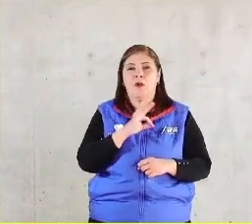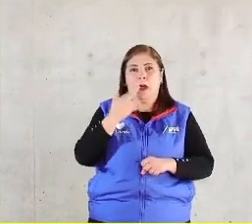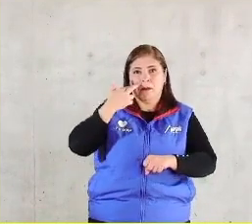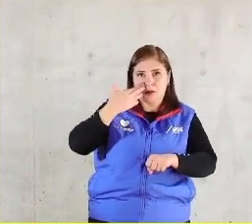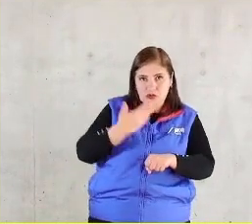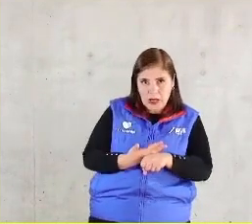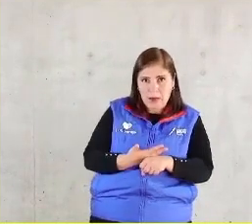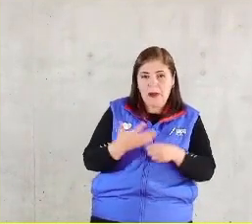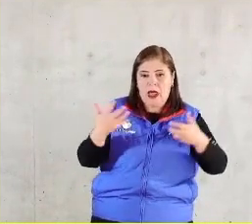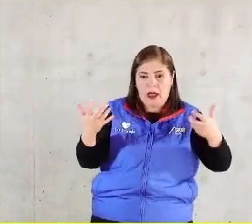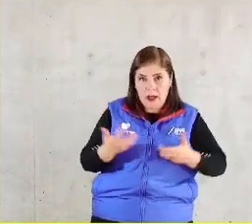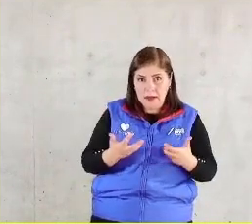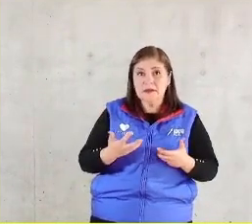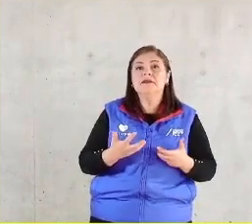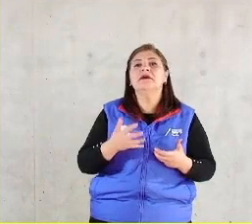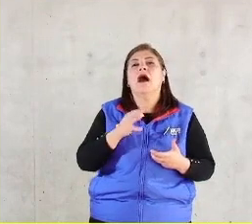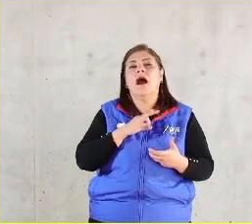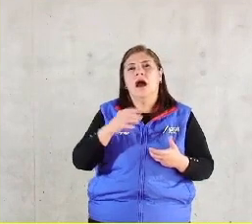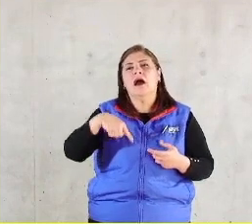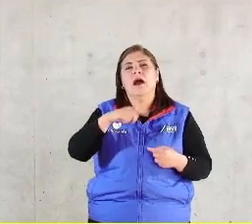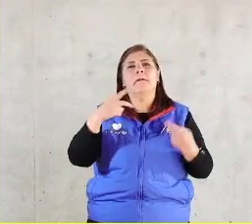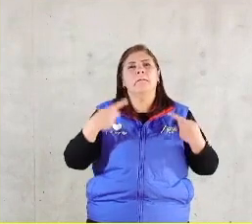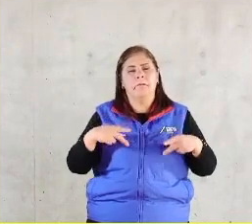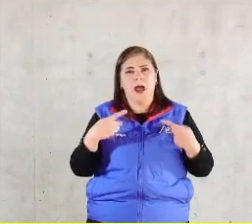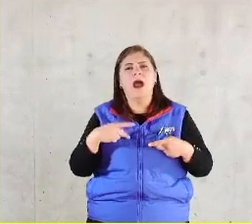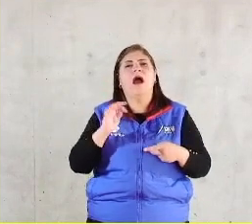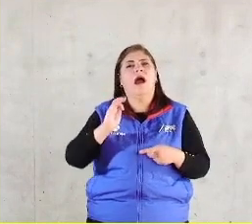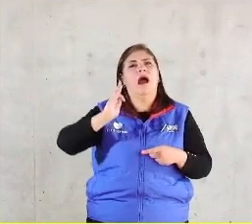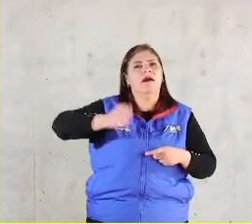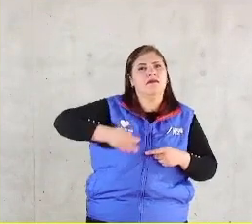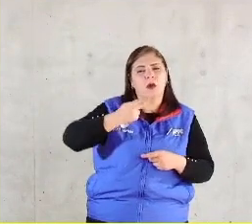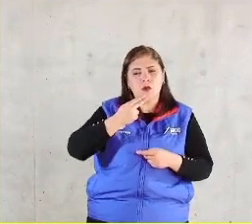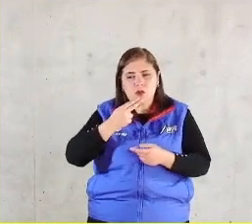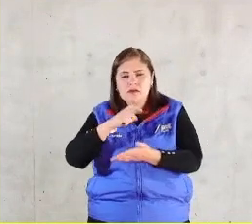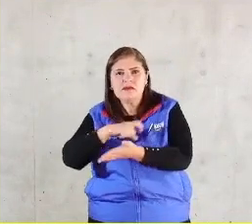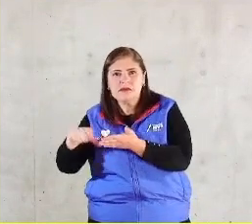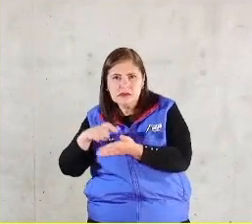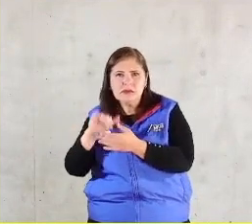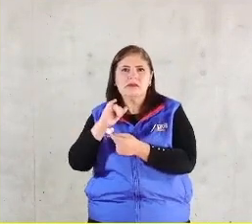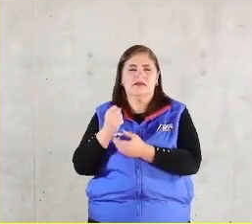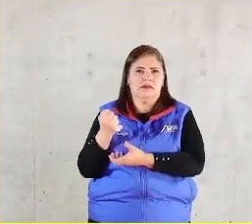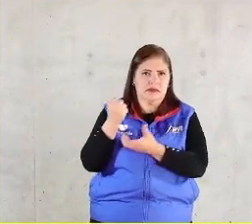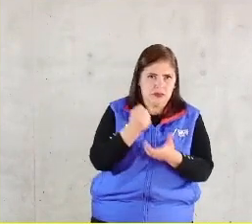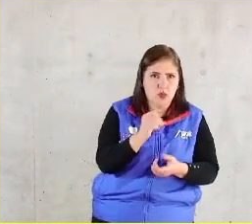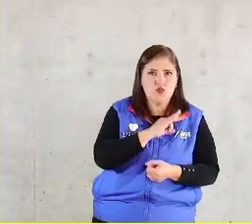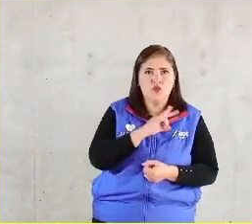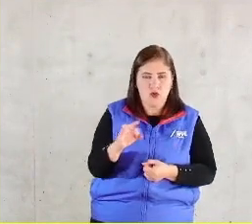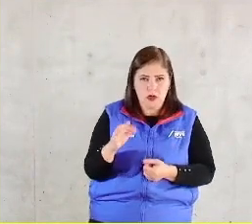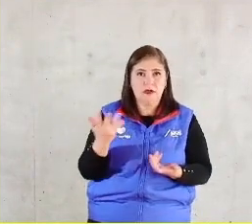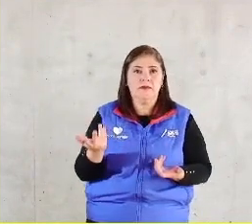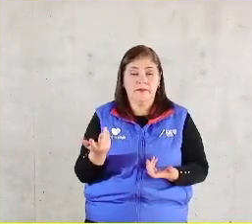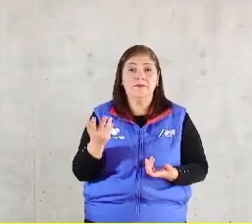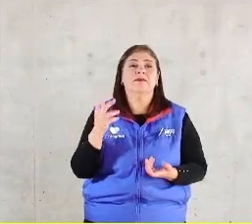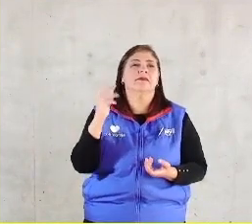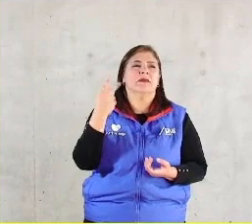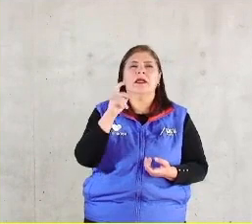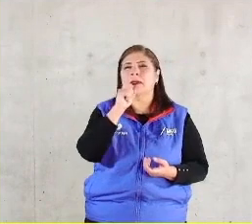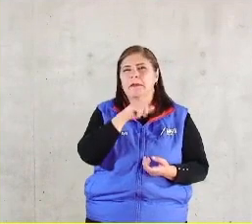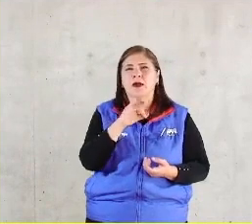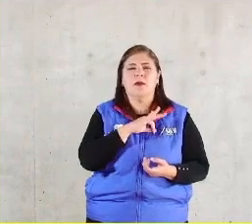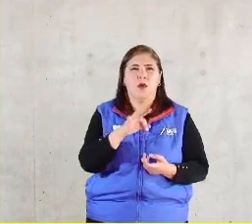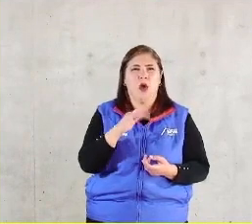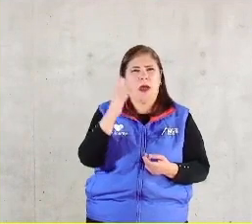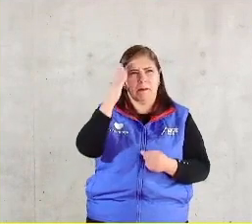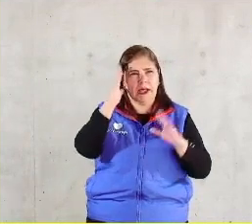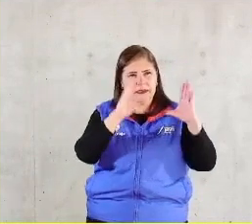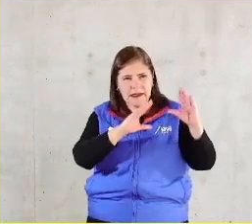los consumidores van a sentirse más familiarizados en invertir en una empresa así. Y después tenemos que ligar con nuestros servicios como capacitación,